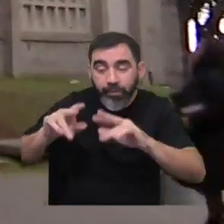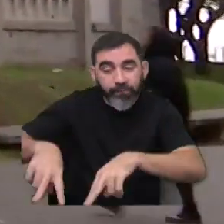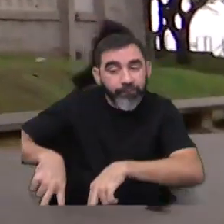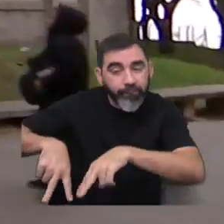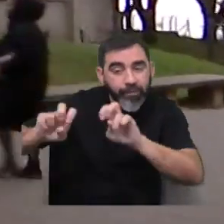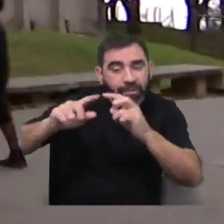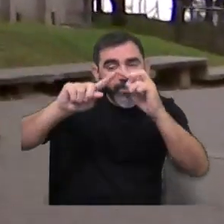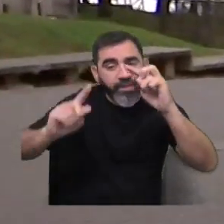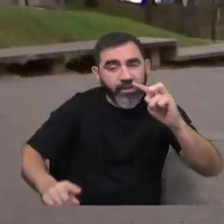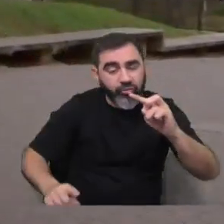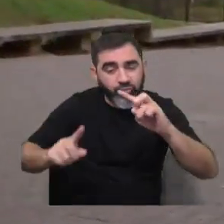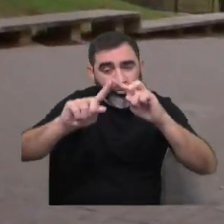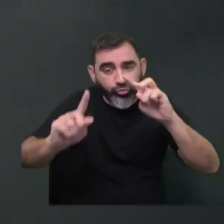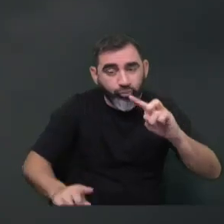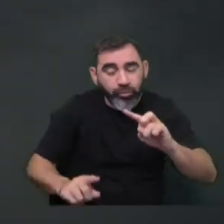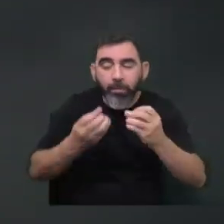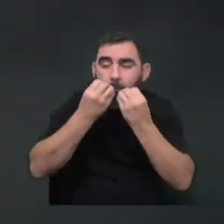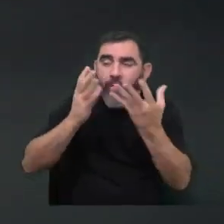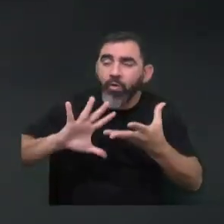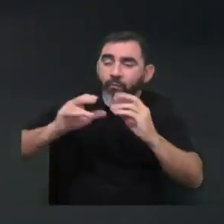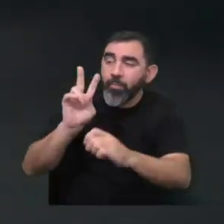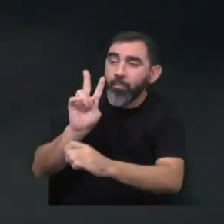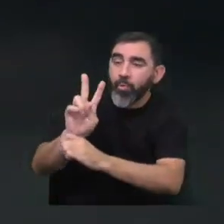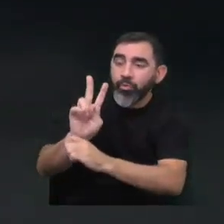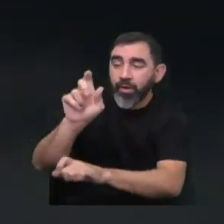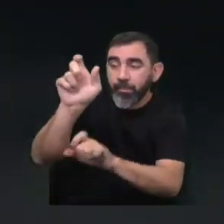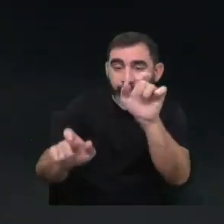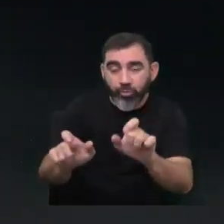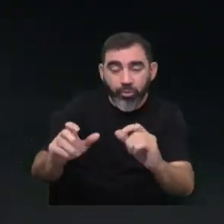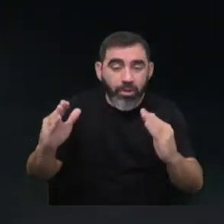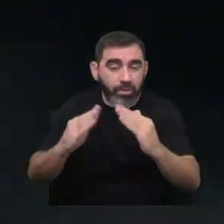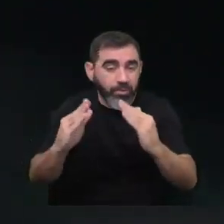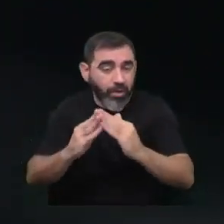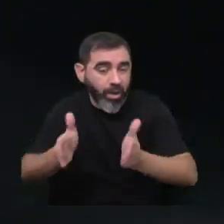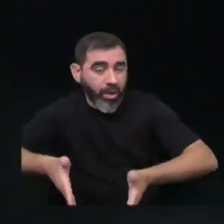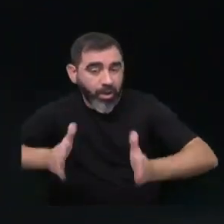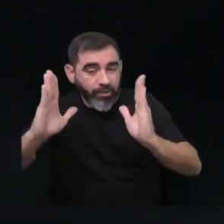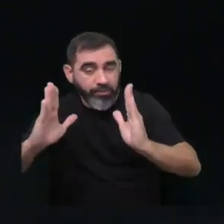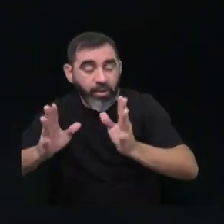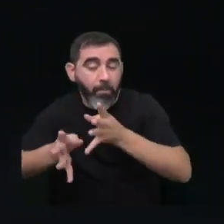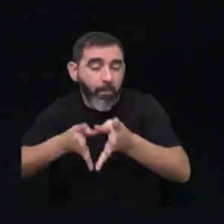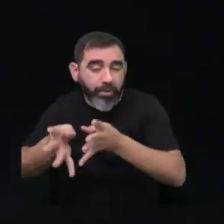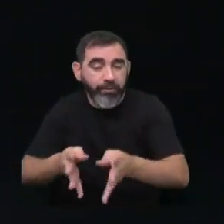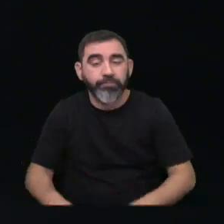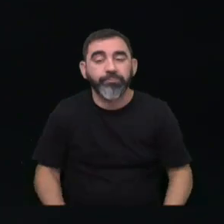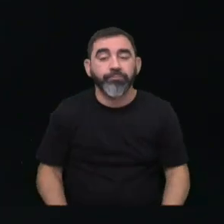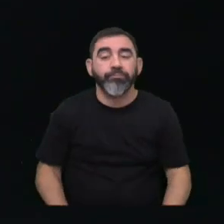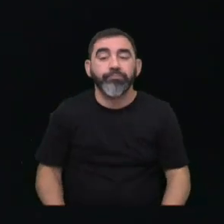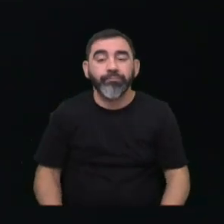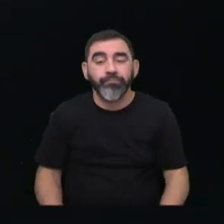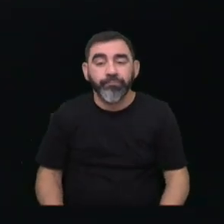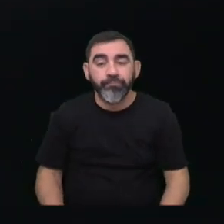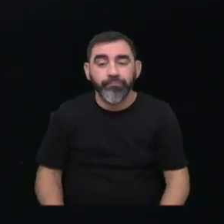del fenómeno del rayo y a las mejores formas de proteger a personas, instalaciones y equipos.